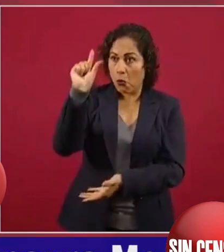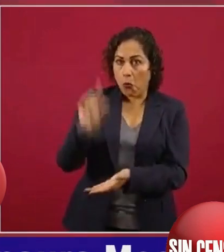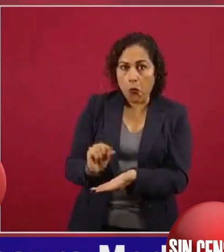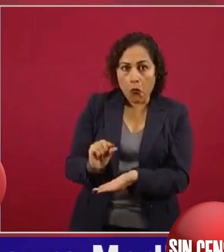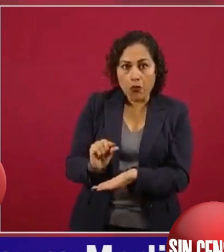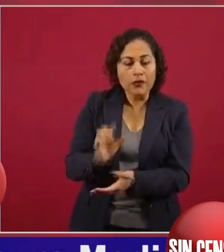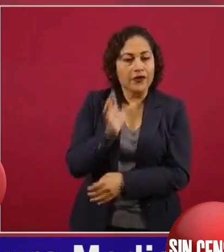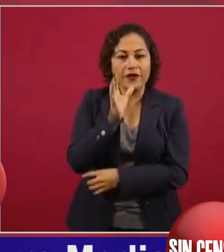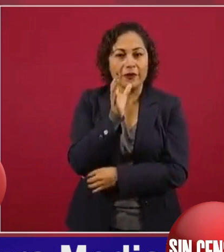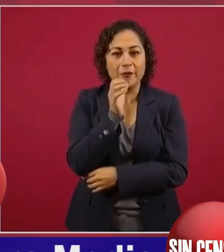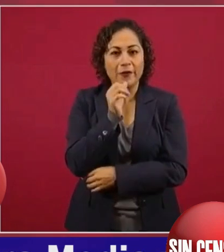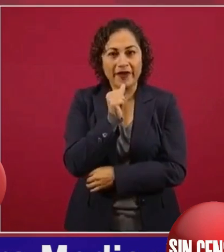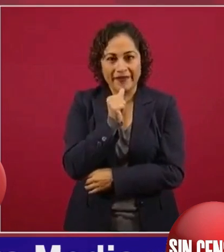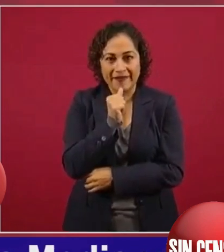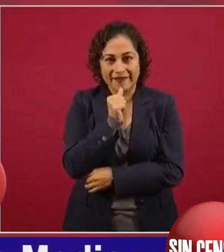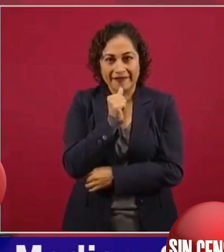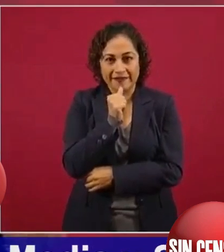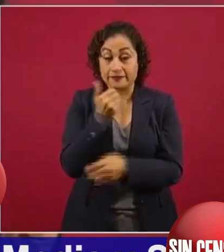eso,